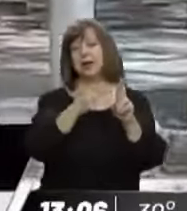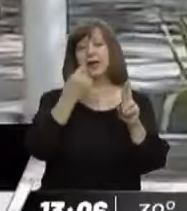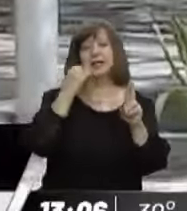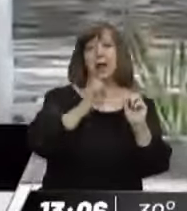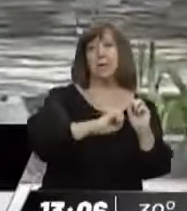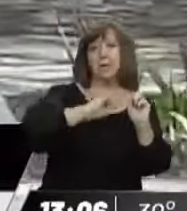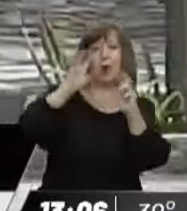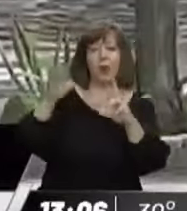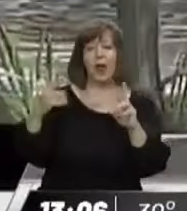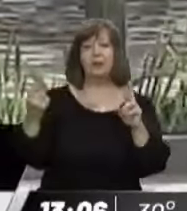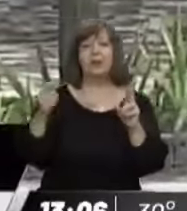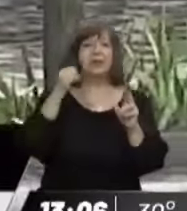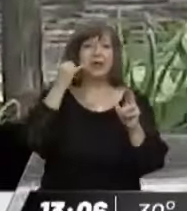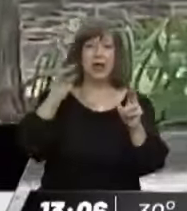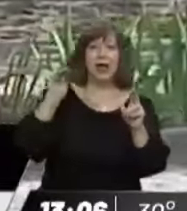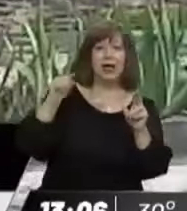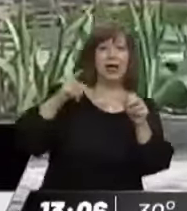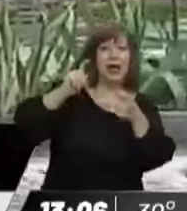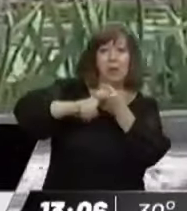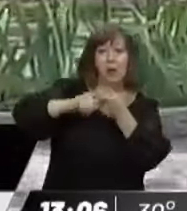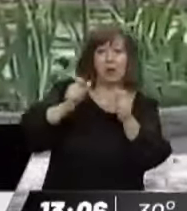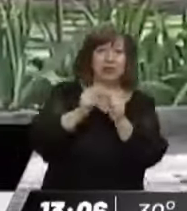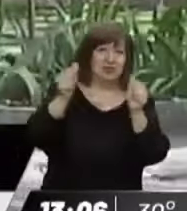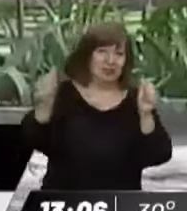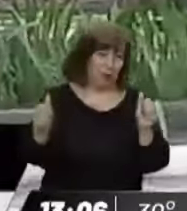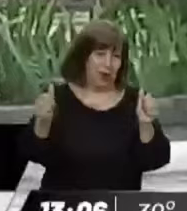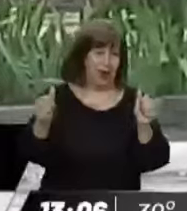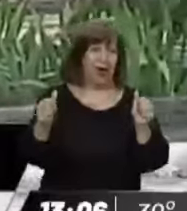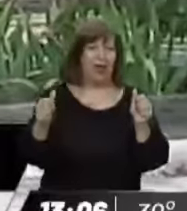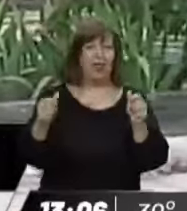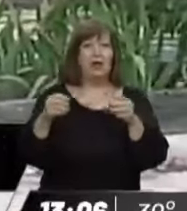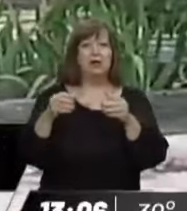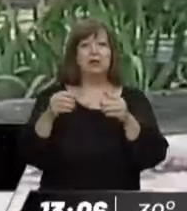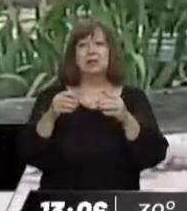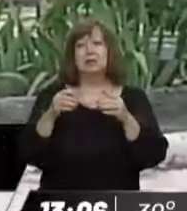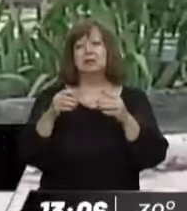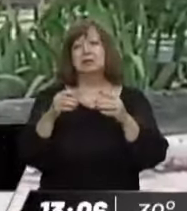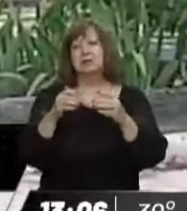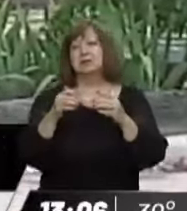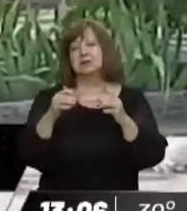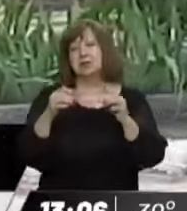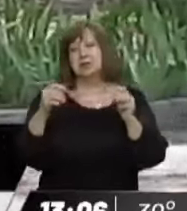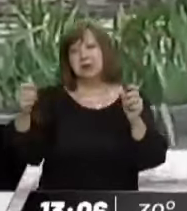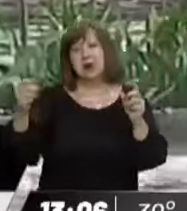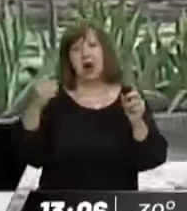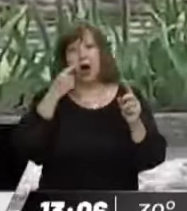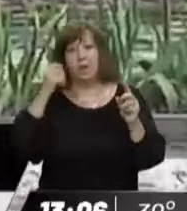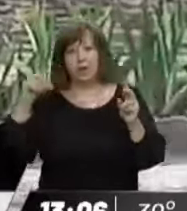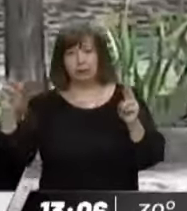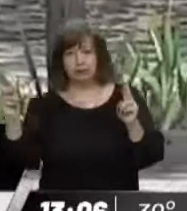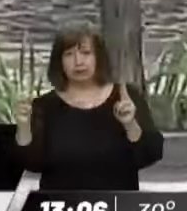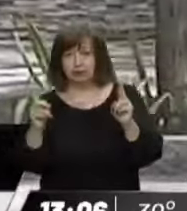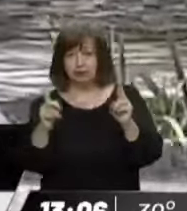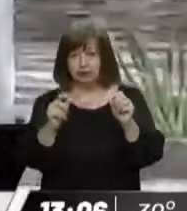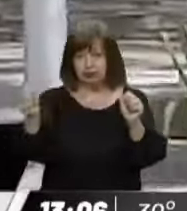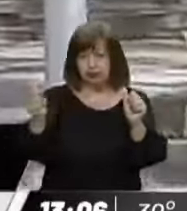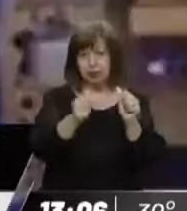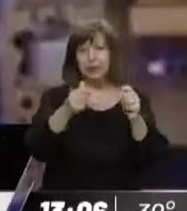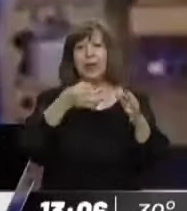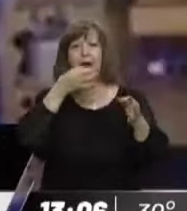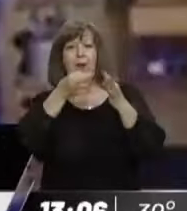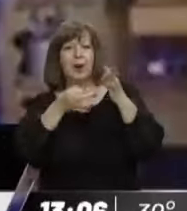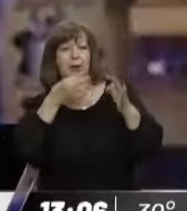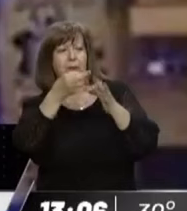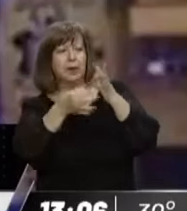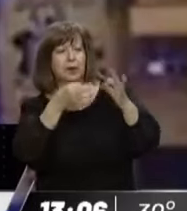mudarse en medio de un proceso de separación que había comenzado, recordemos, hace un tiempo. El agresor llegó a la vivienda después de un breve diálogo con